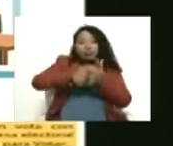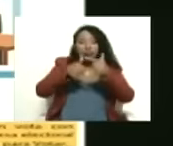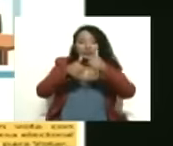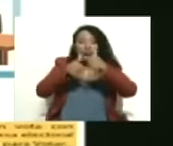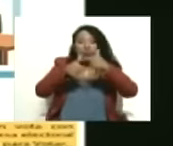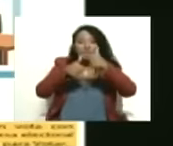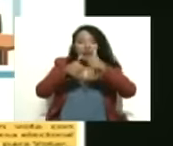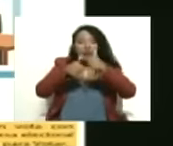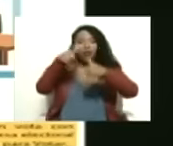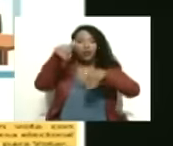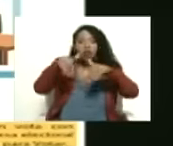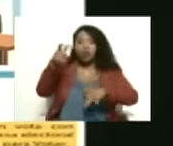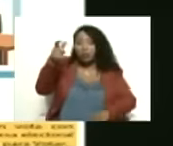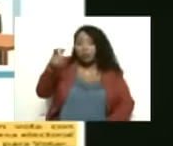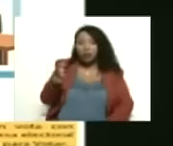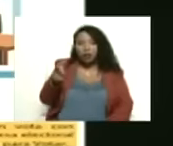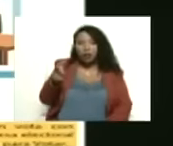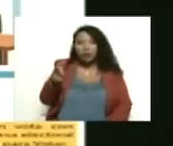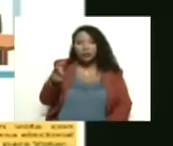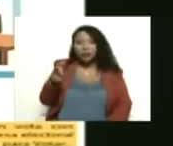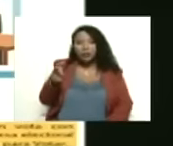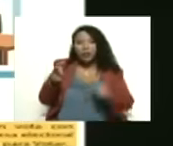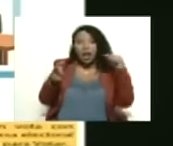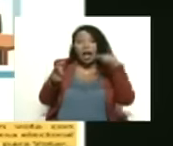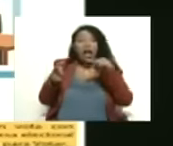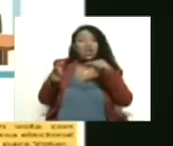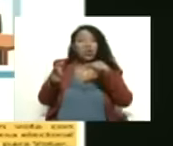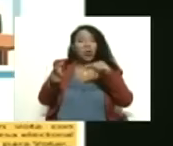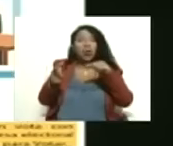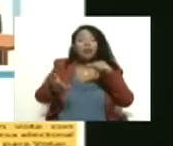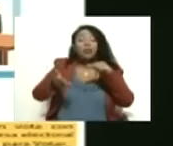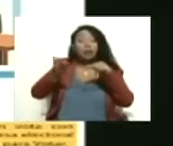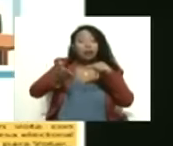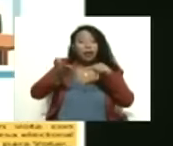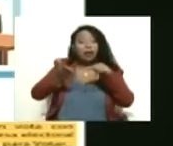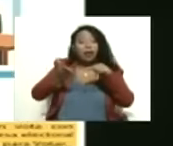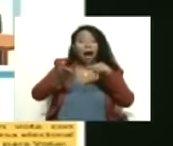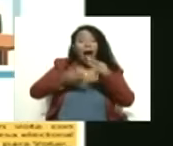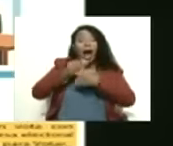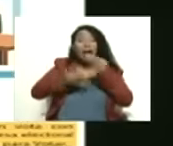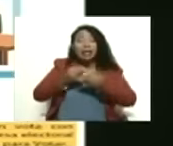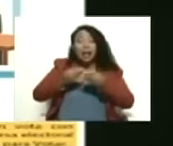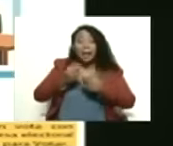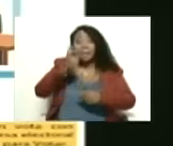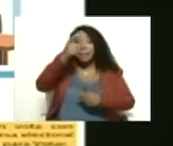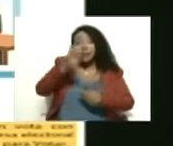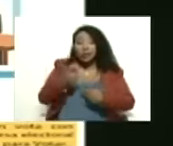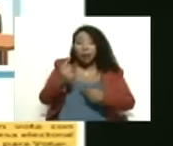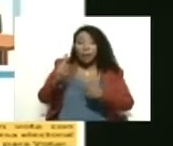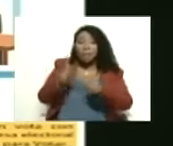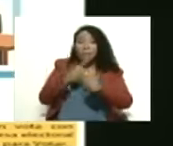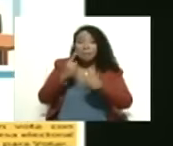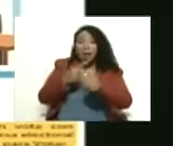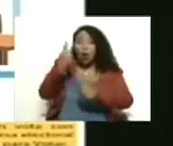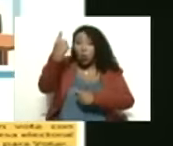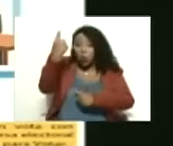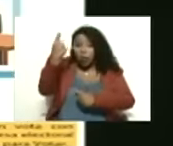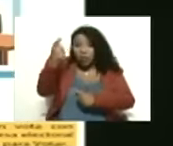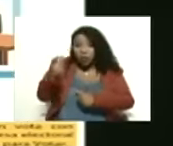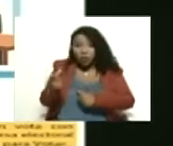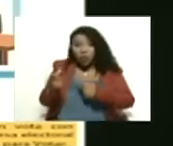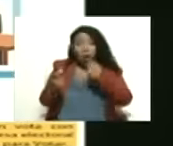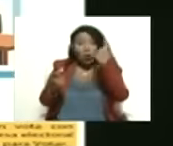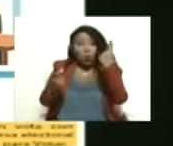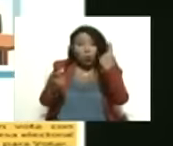la votante y el votante eso garantiza de manera absoluta el principio de un elector un